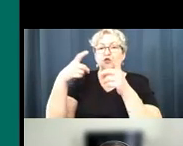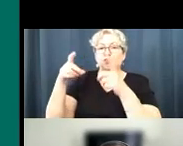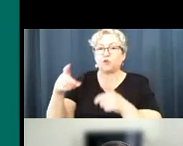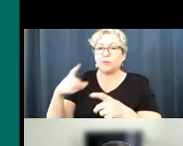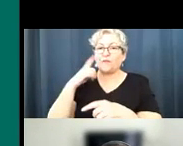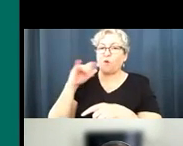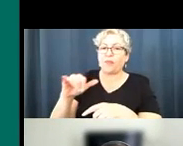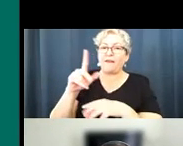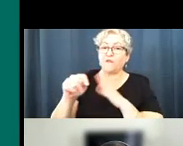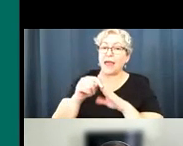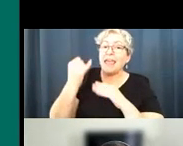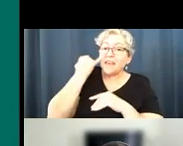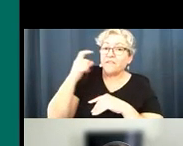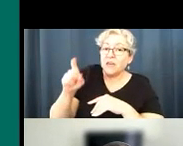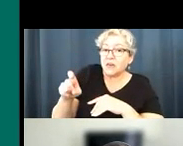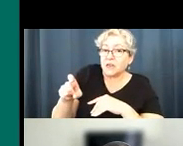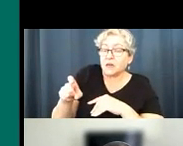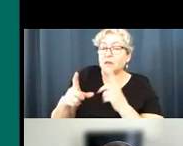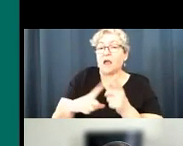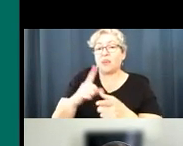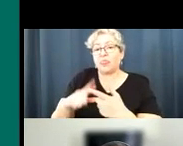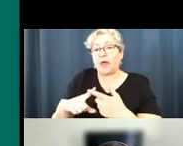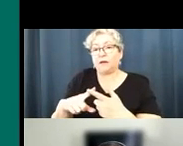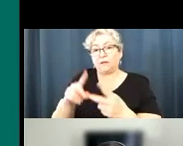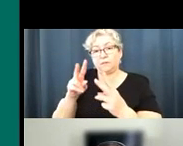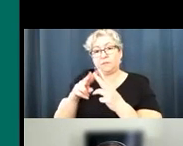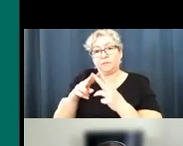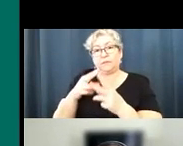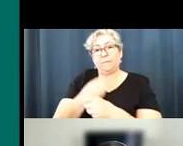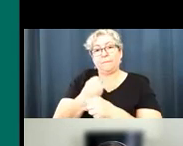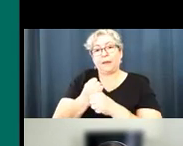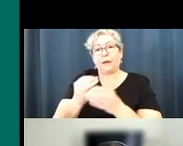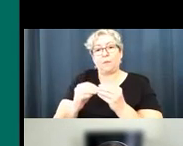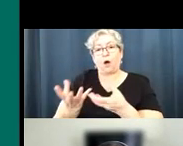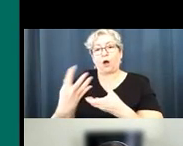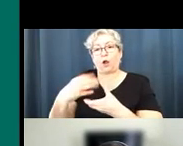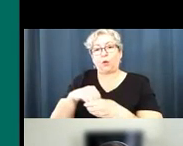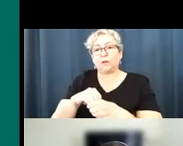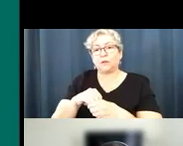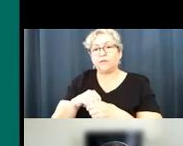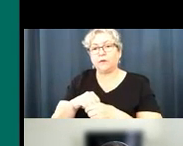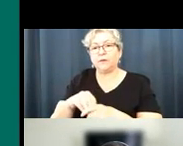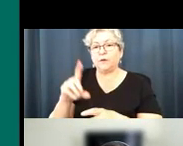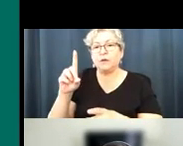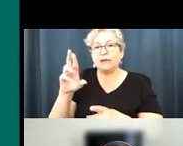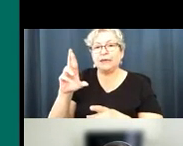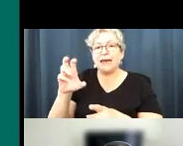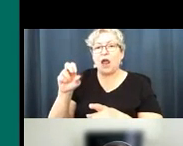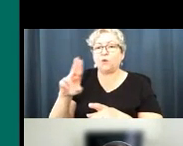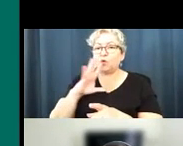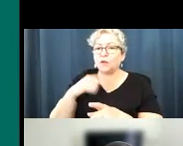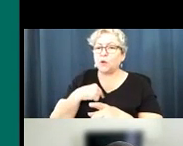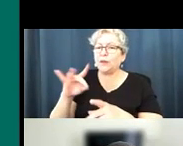y tienen que tener descripción del video, si es necesario. Y esas dos cosas lo hacen mucho más inclusivo.